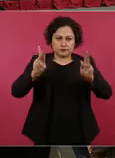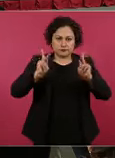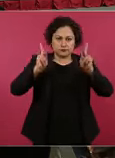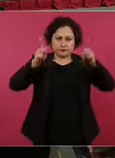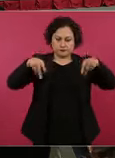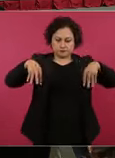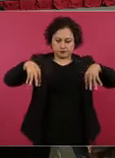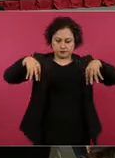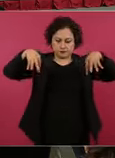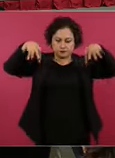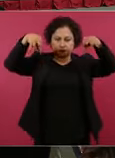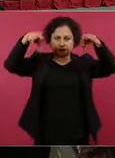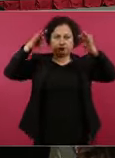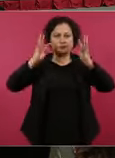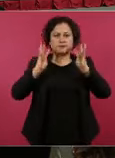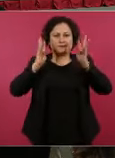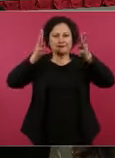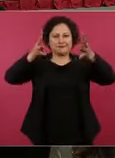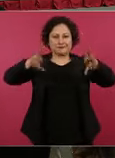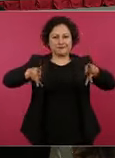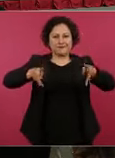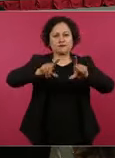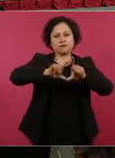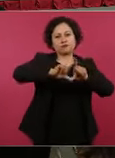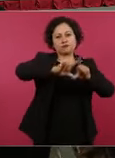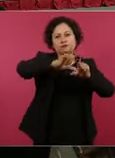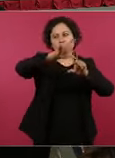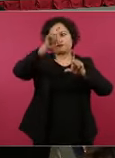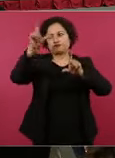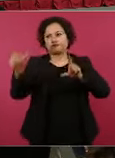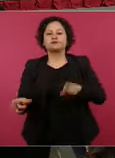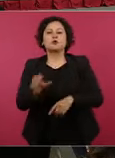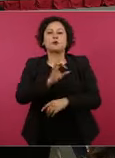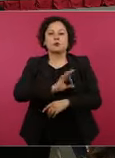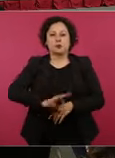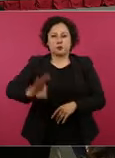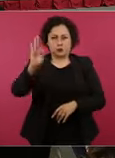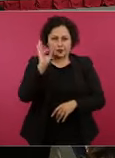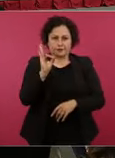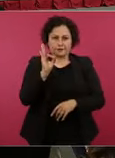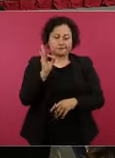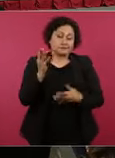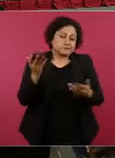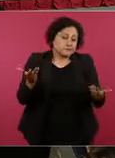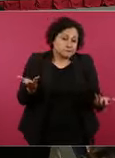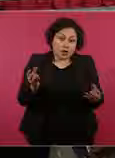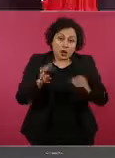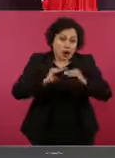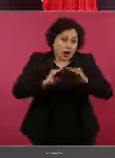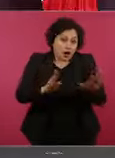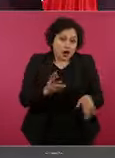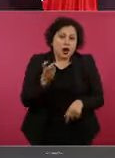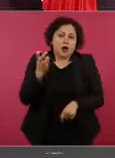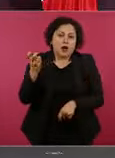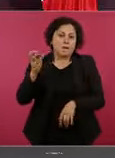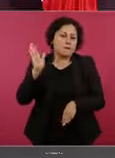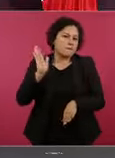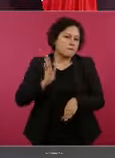atirantado, y esto nos significa una demora.